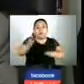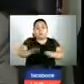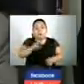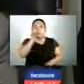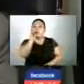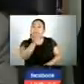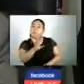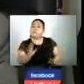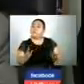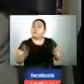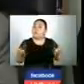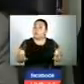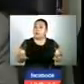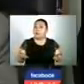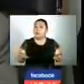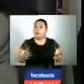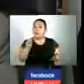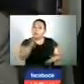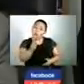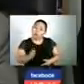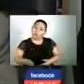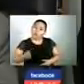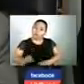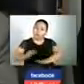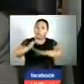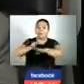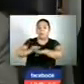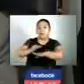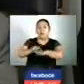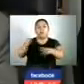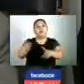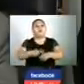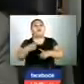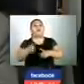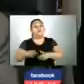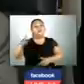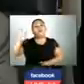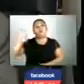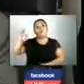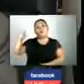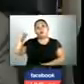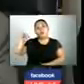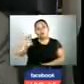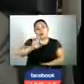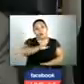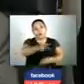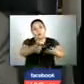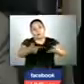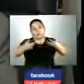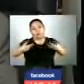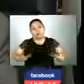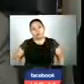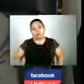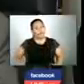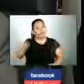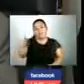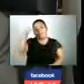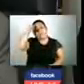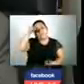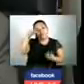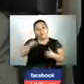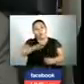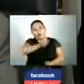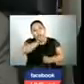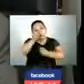concedió eso a la defensa. De tal manera que la Fiscalía, haciendo uso de su derecho, apeló ante la Cámara